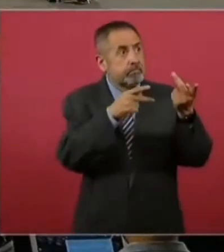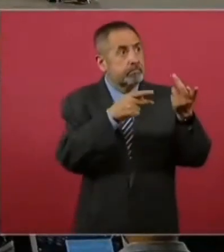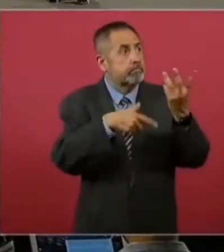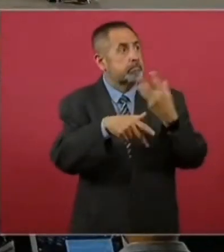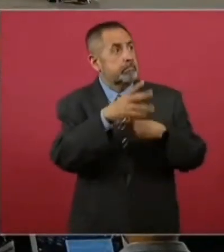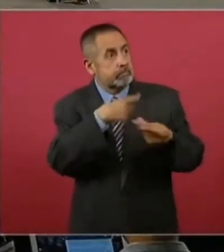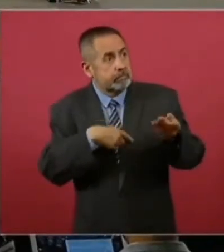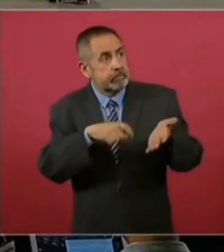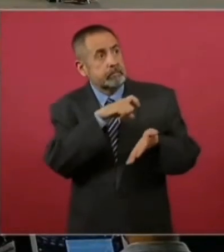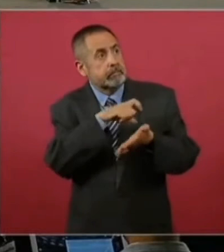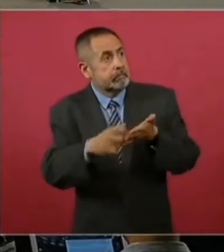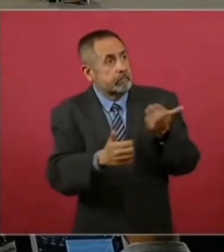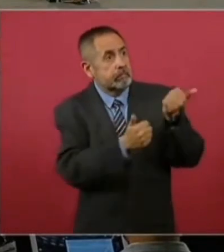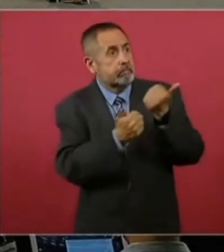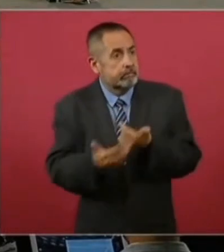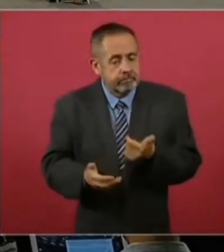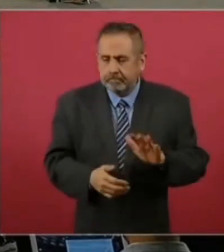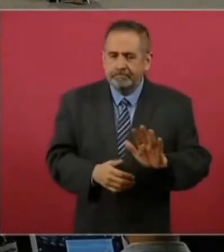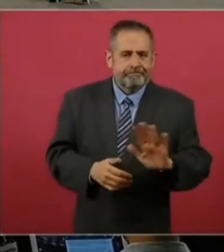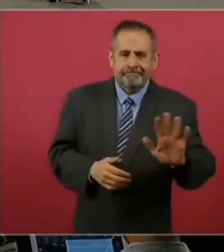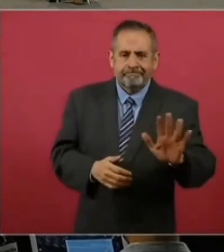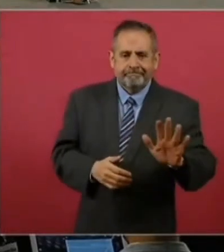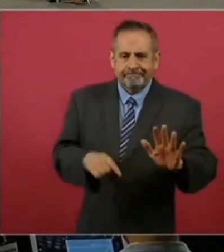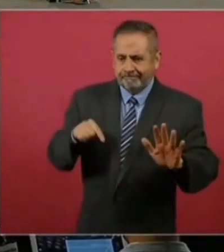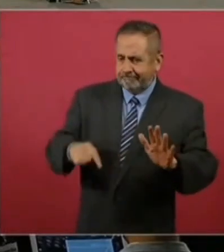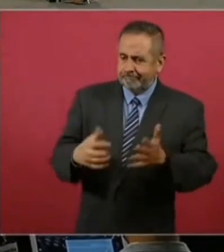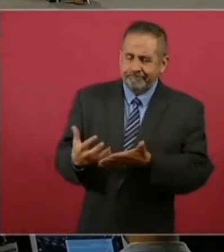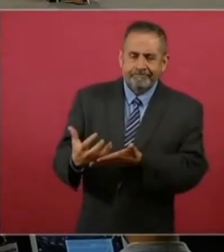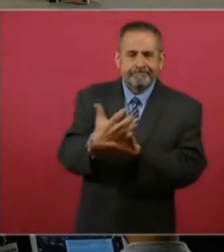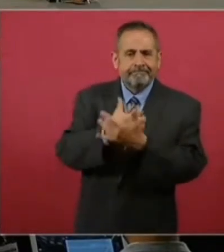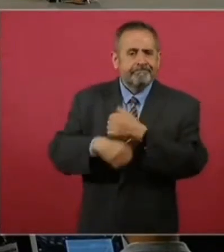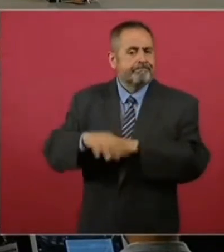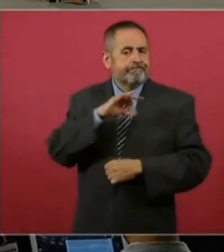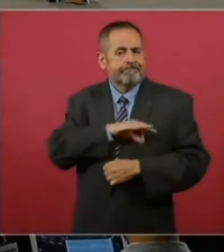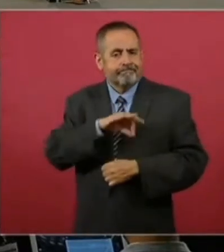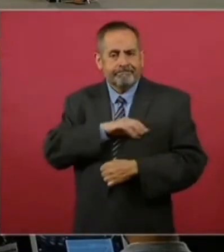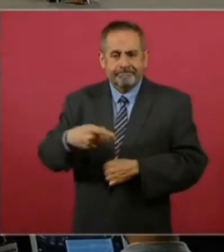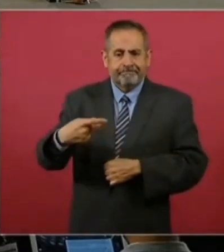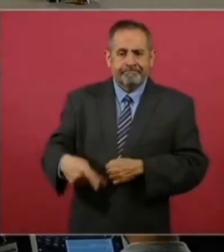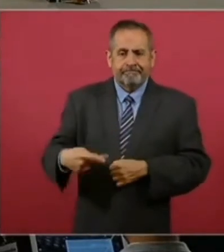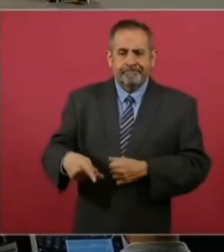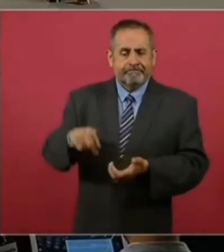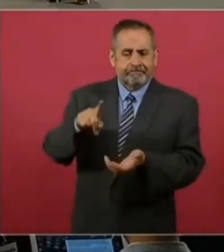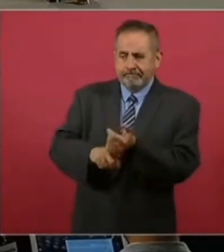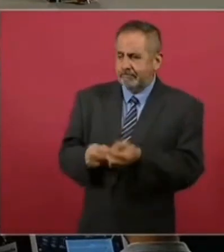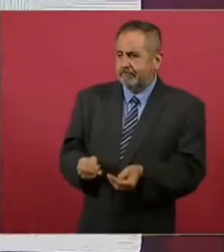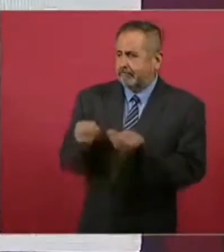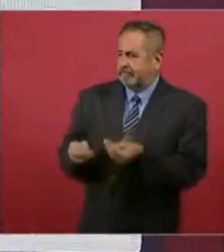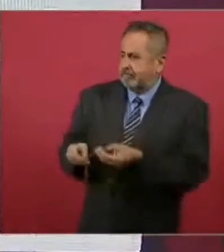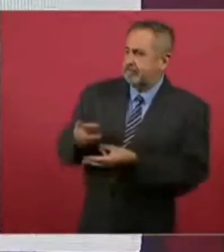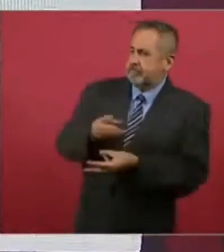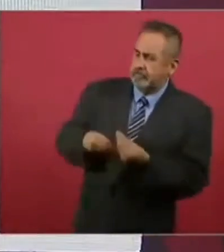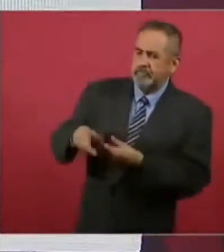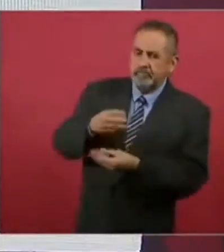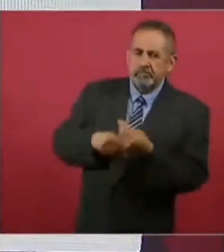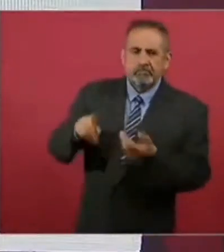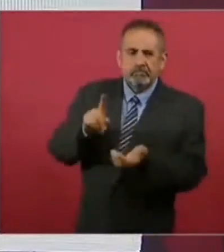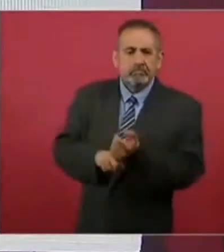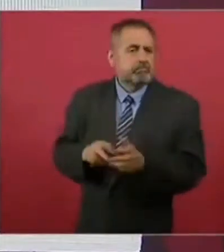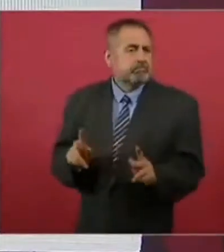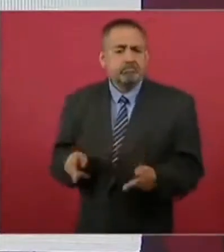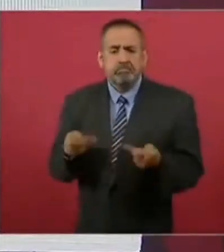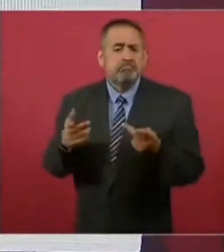crudo, los ingresos los vamos a tener en el mercado interno, por la